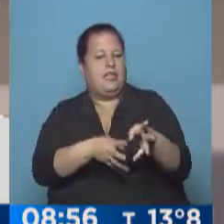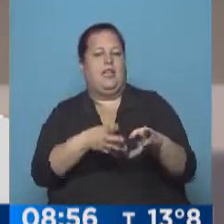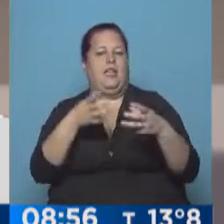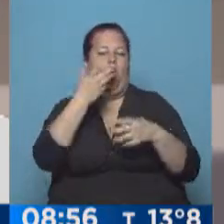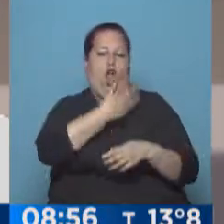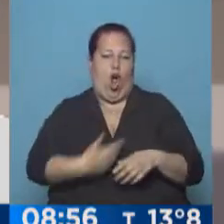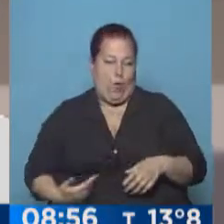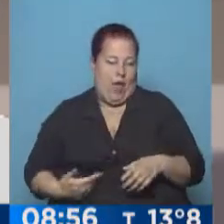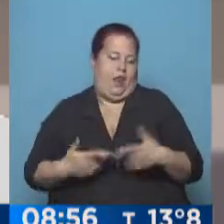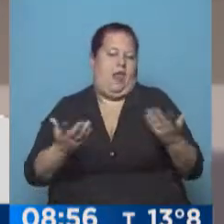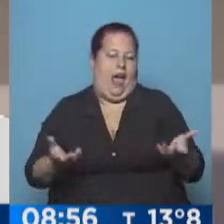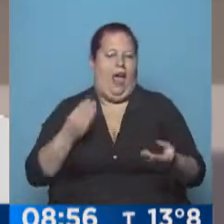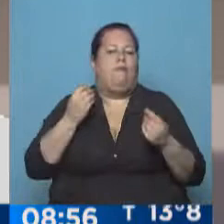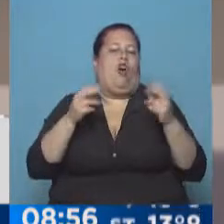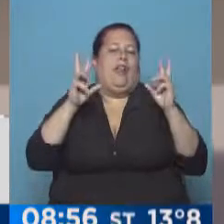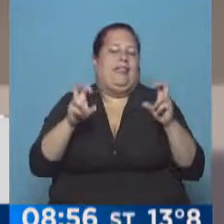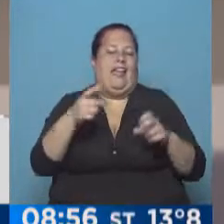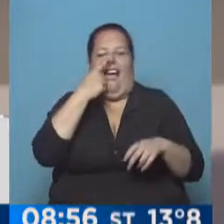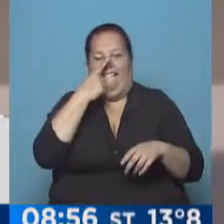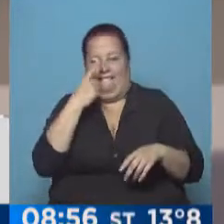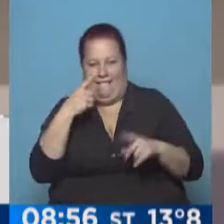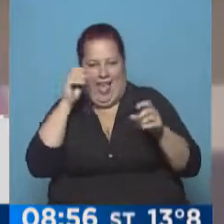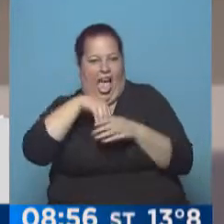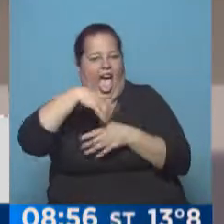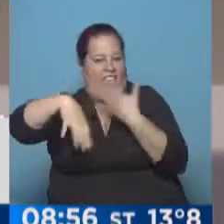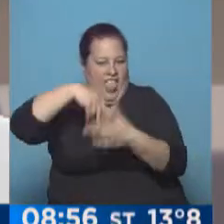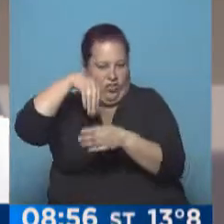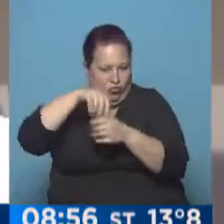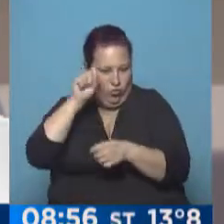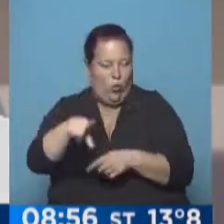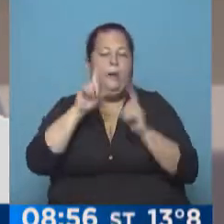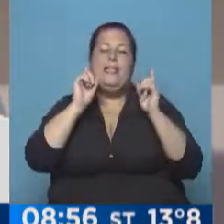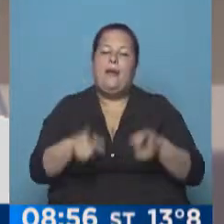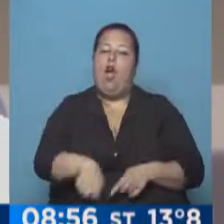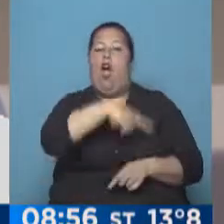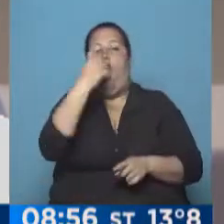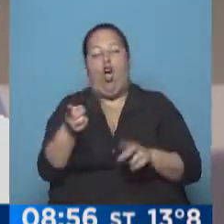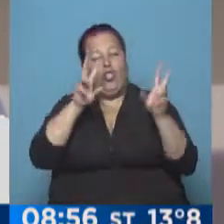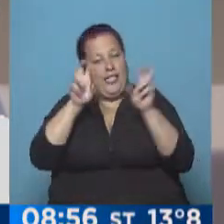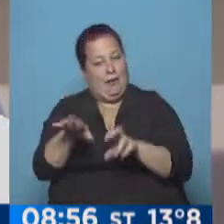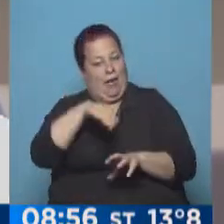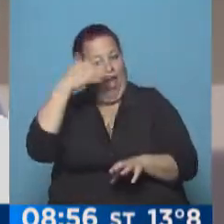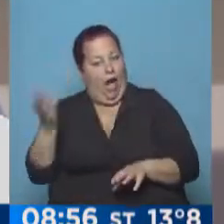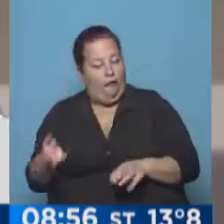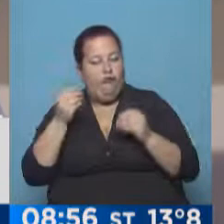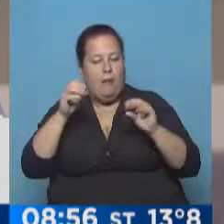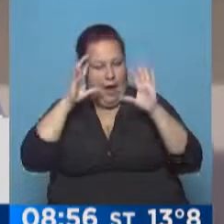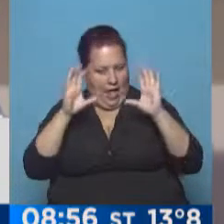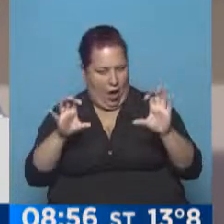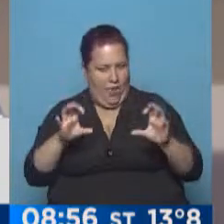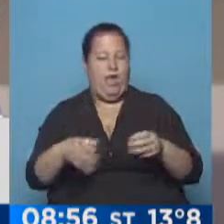ejecutivo por supuesto por cuestiones de intereses internos pero también hay un tema externo que es importante tener en cuenta